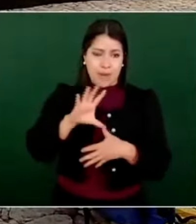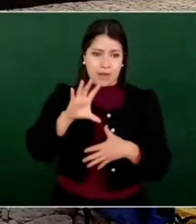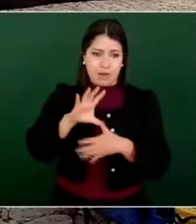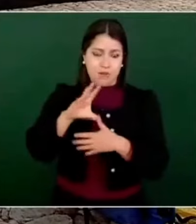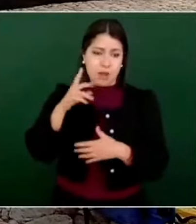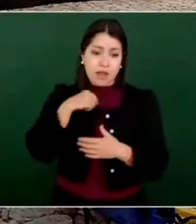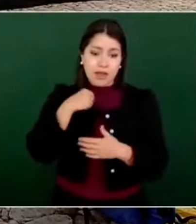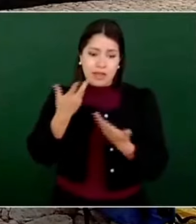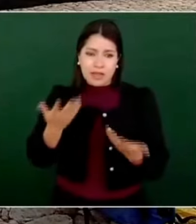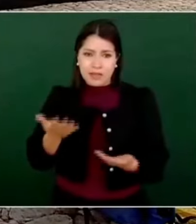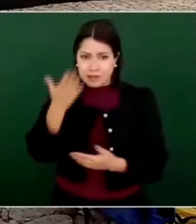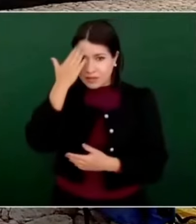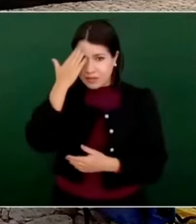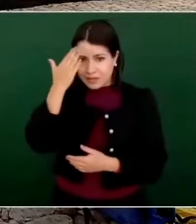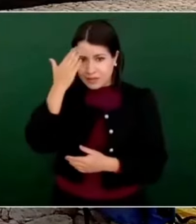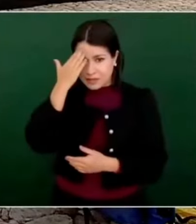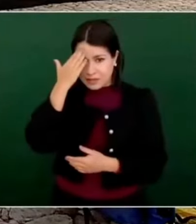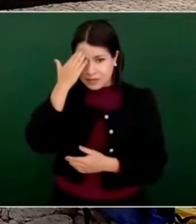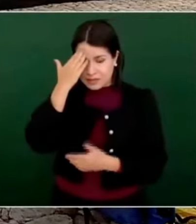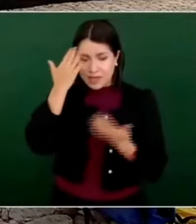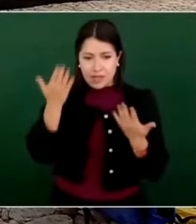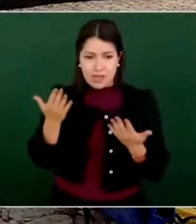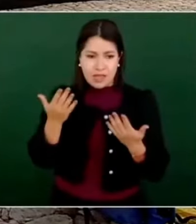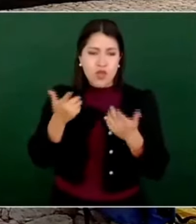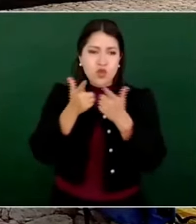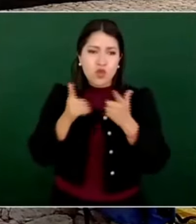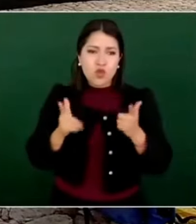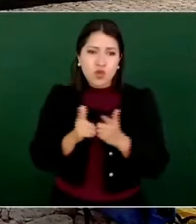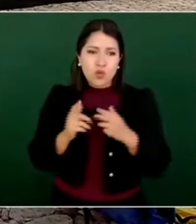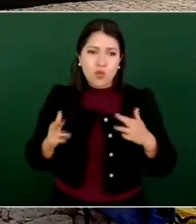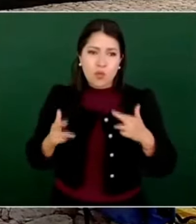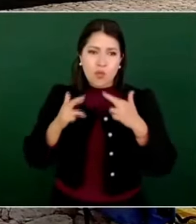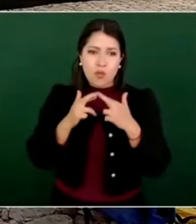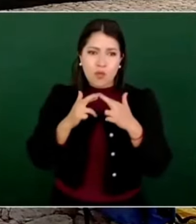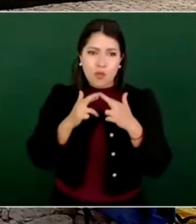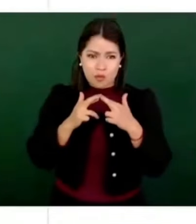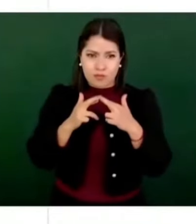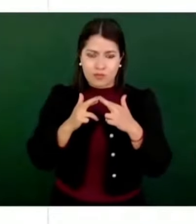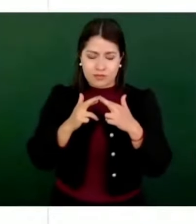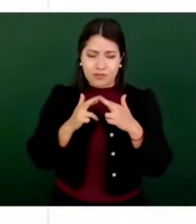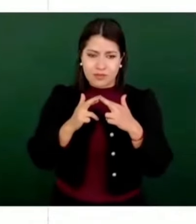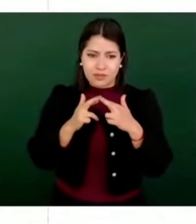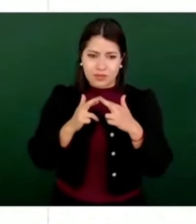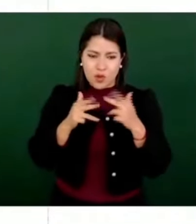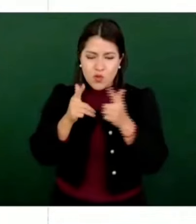los jesuitas que este